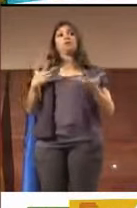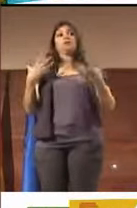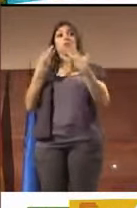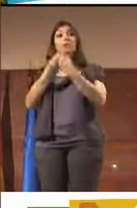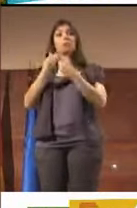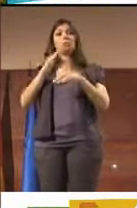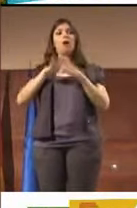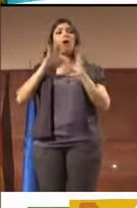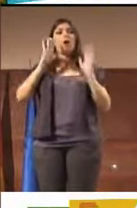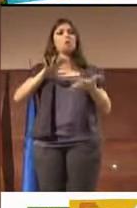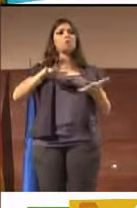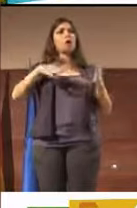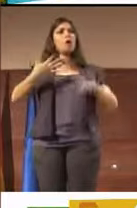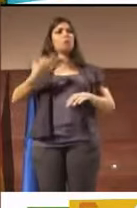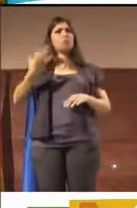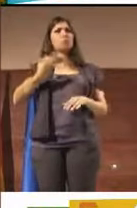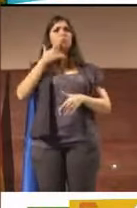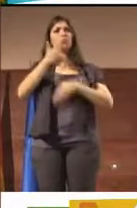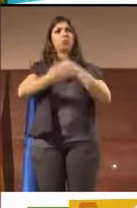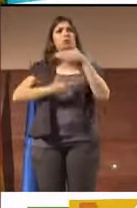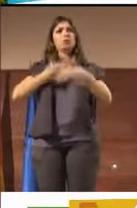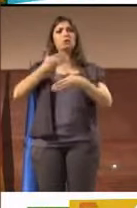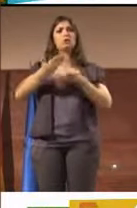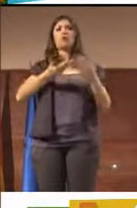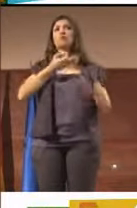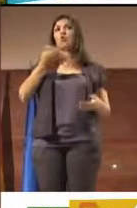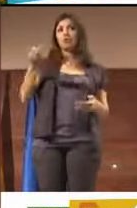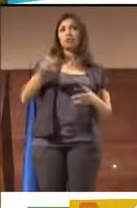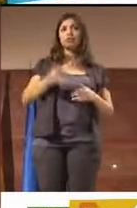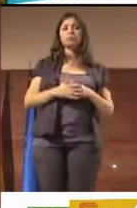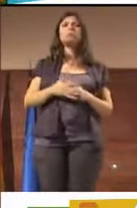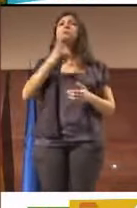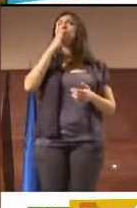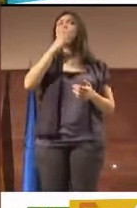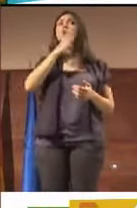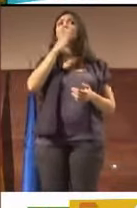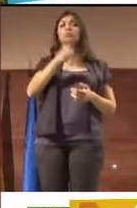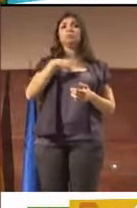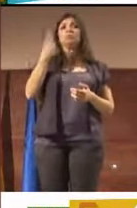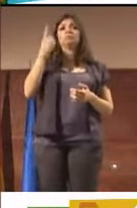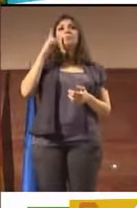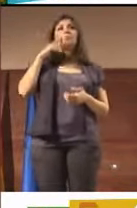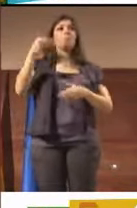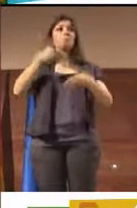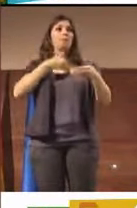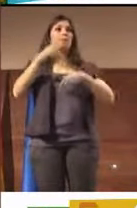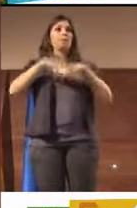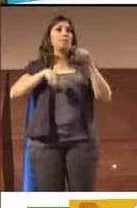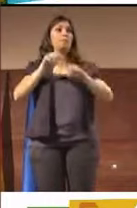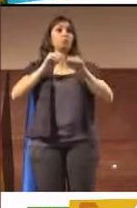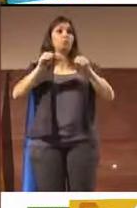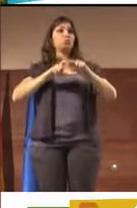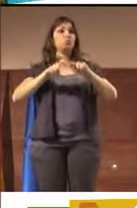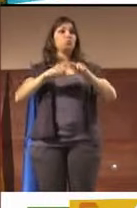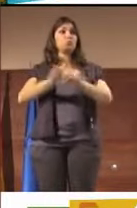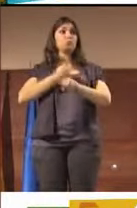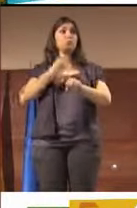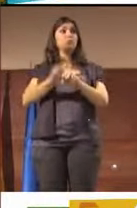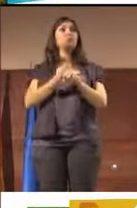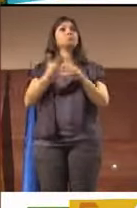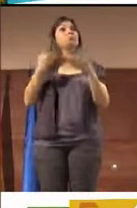para llevar a cabo este procedimiento de manera correcta. ¿Por qué? Porque tenemos en cuenta las demandas de la tarea y con